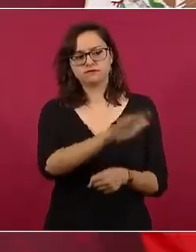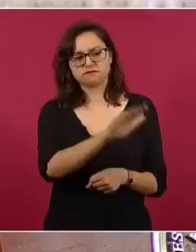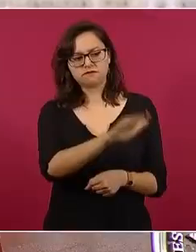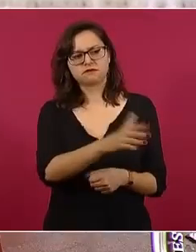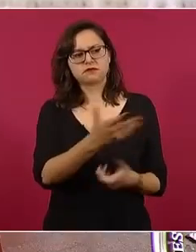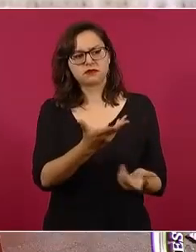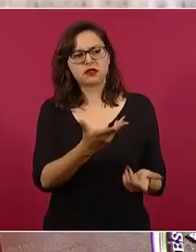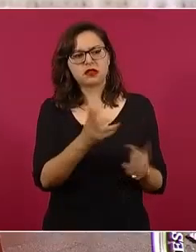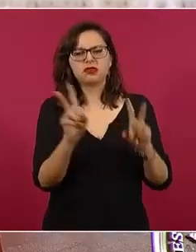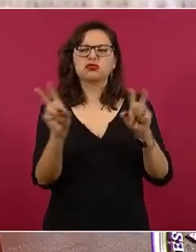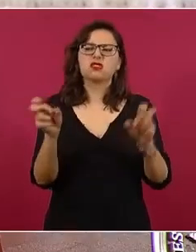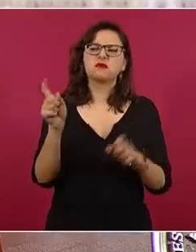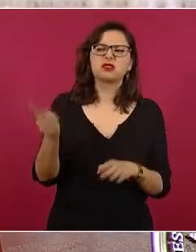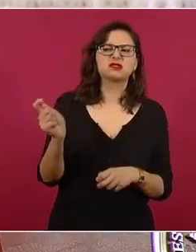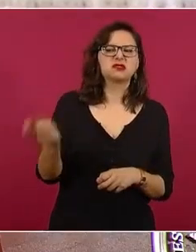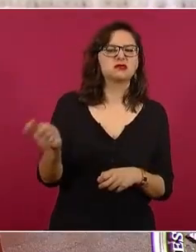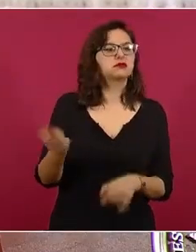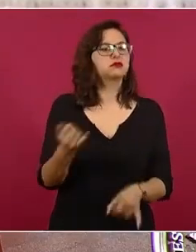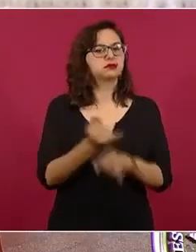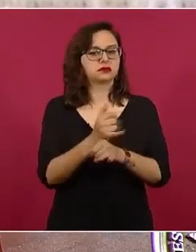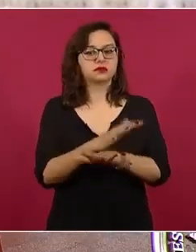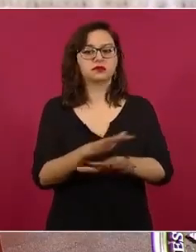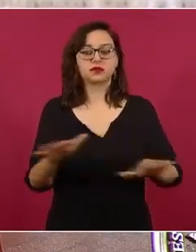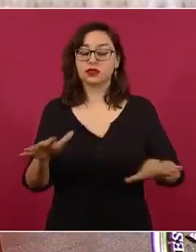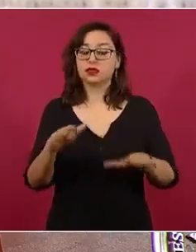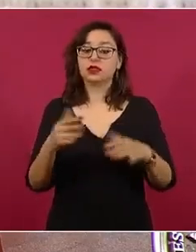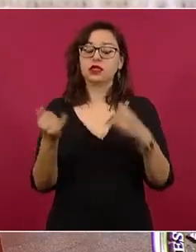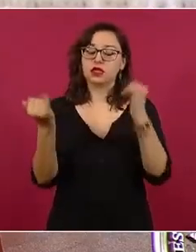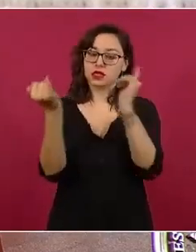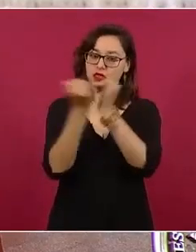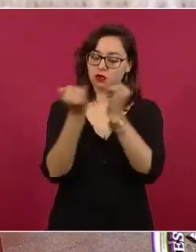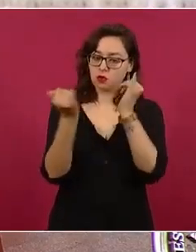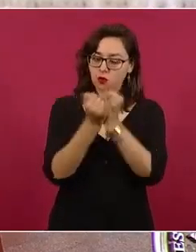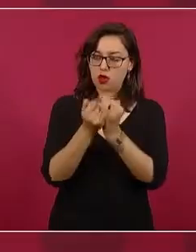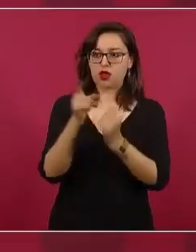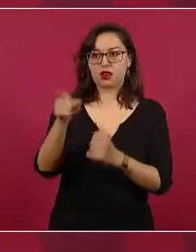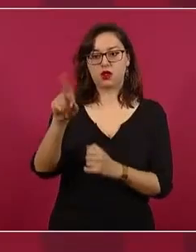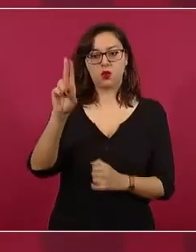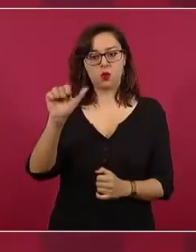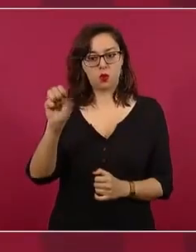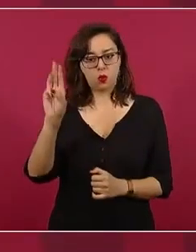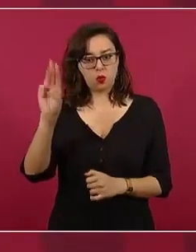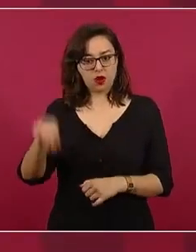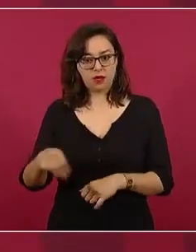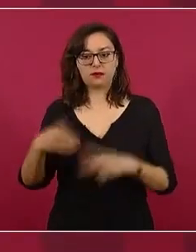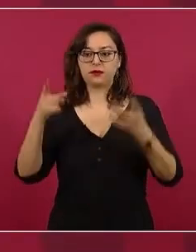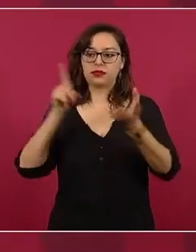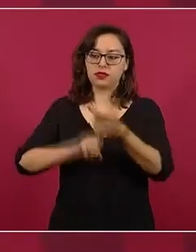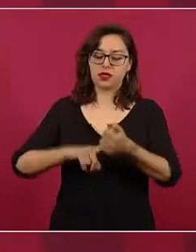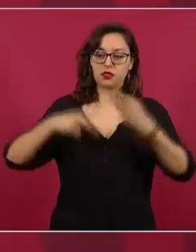sobre este asunto y hacer un exhorto a los dirigentes y a los trabajadores.